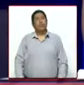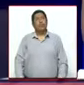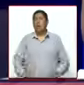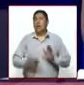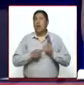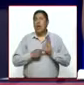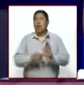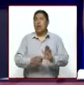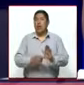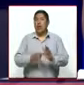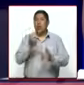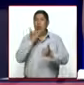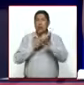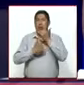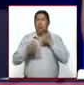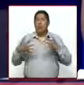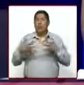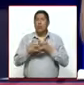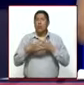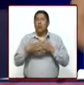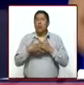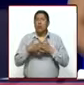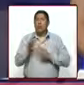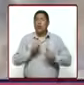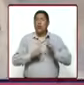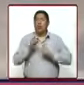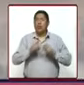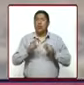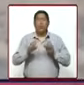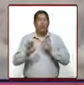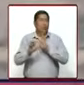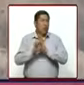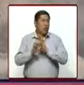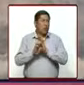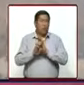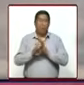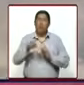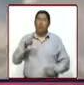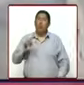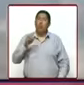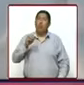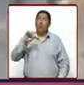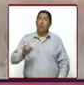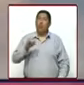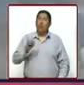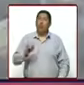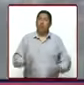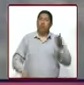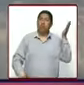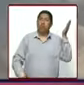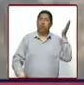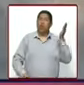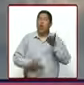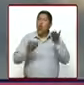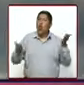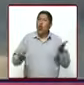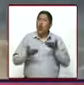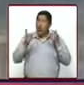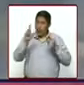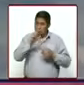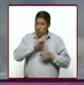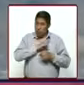Vamos a mostrarle las imágenes de los bloqueos que se registran en algunos sectores, en esta oportunidad en Pojo. Este es el municipio de Pojo, donde la policía